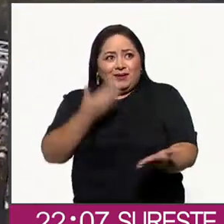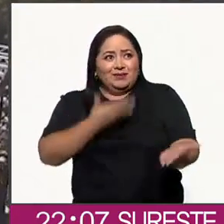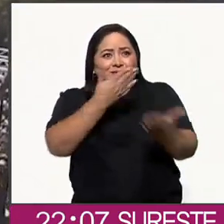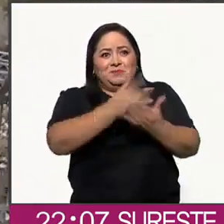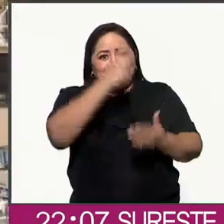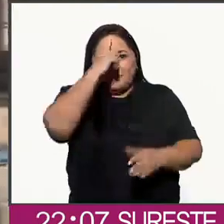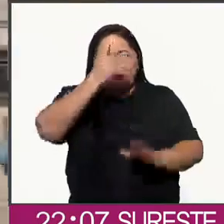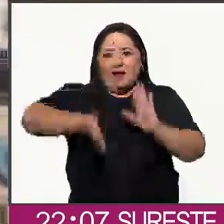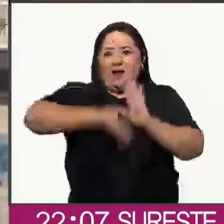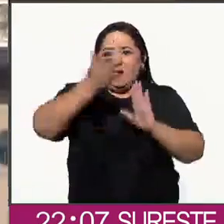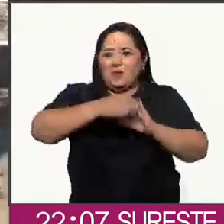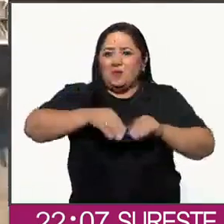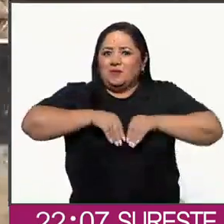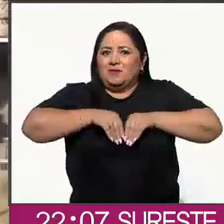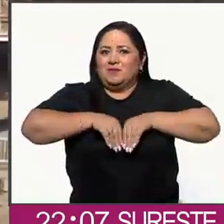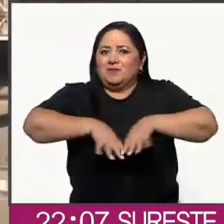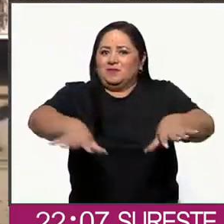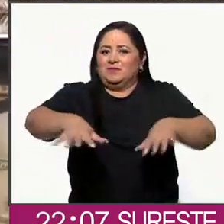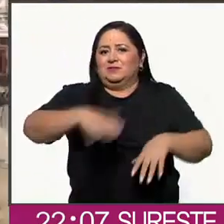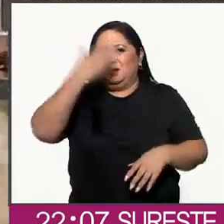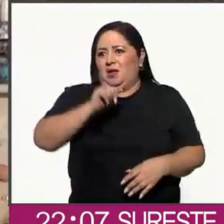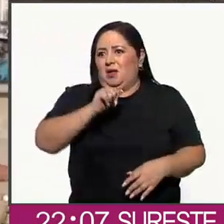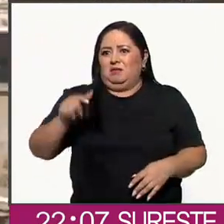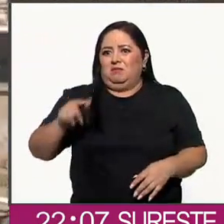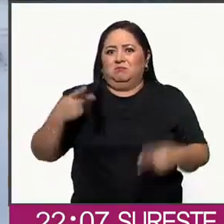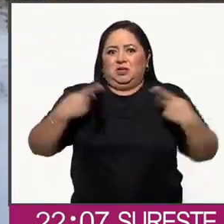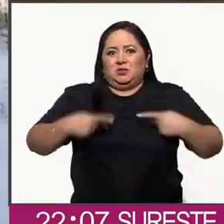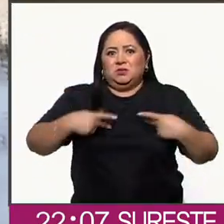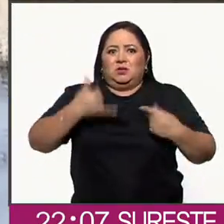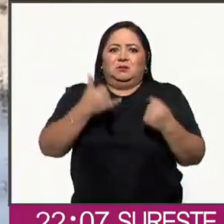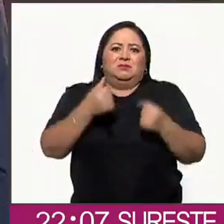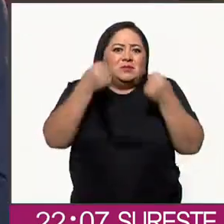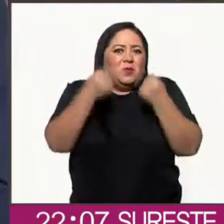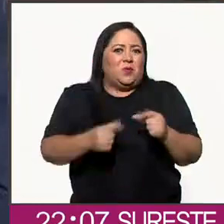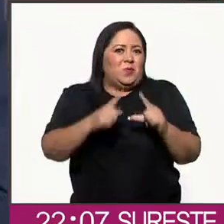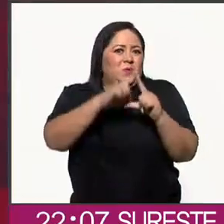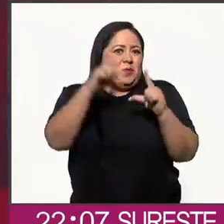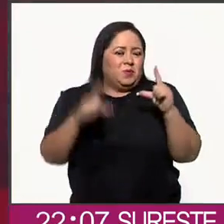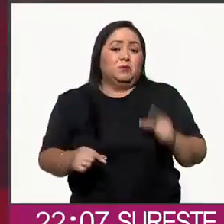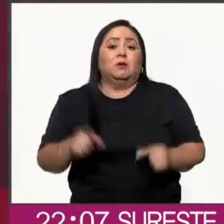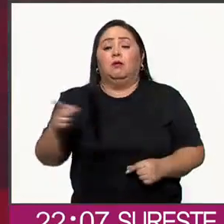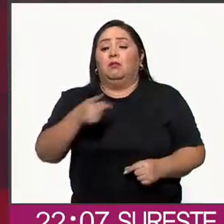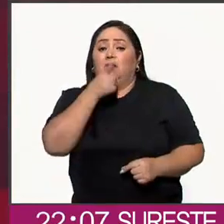de infraestructura como asuntos de interés público y de seguridad nacional. Y la Corte,